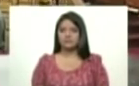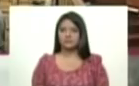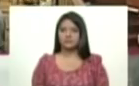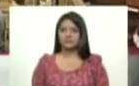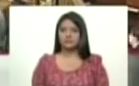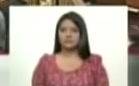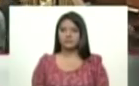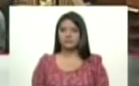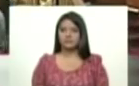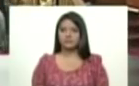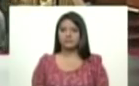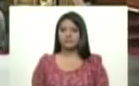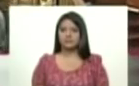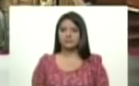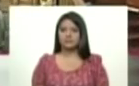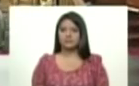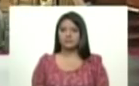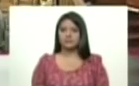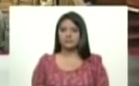Ven acá,